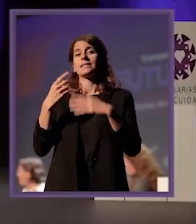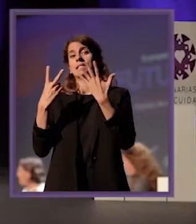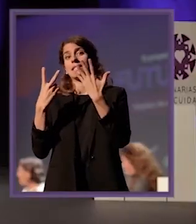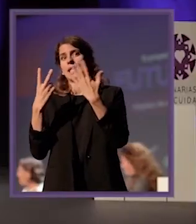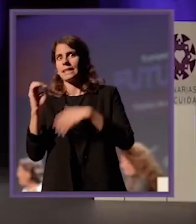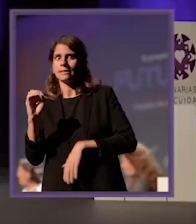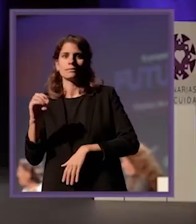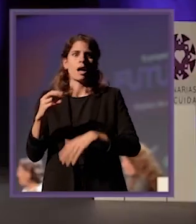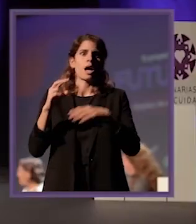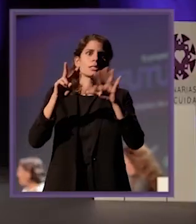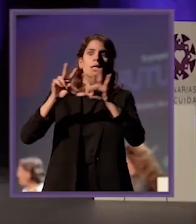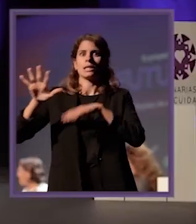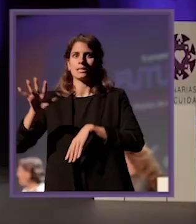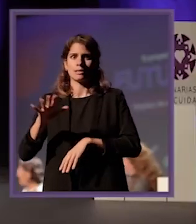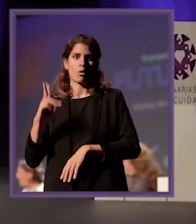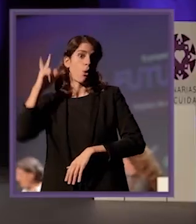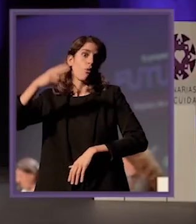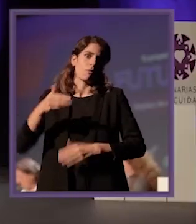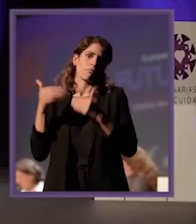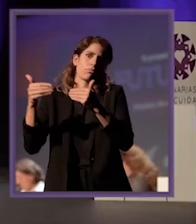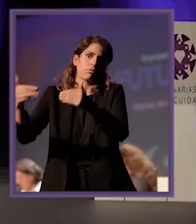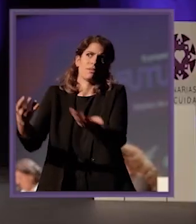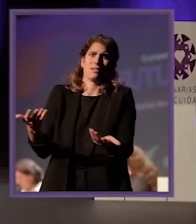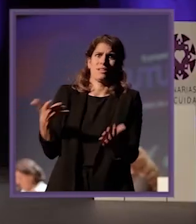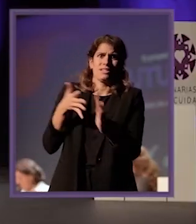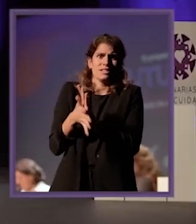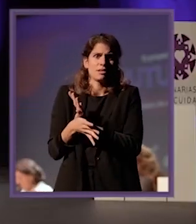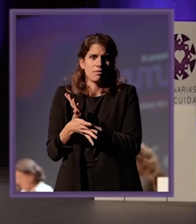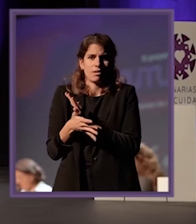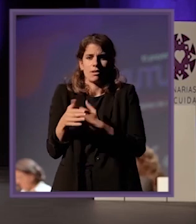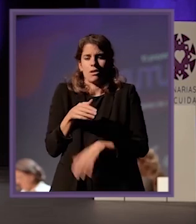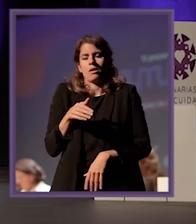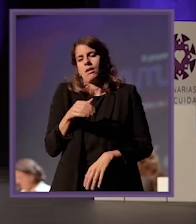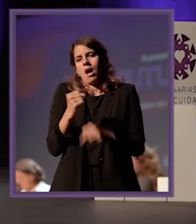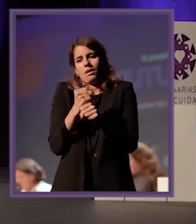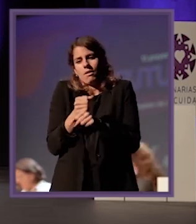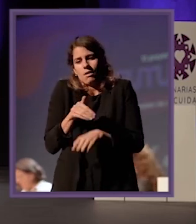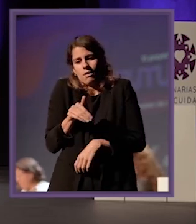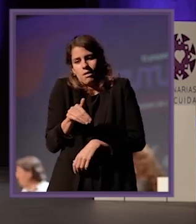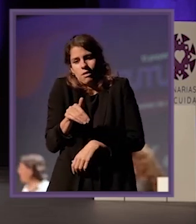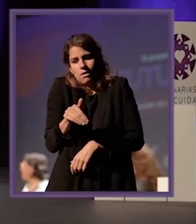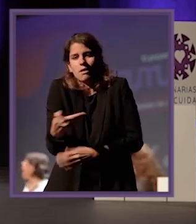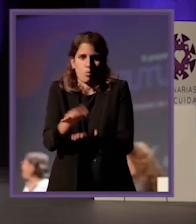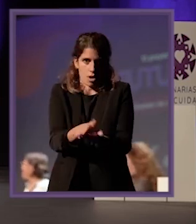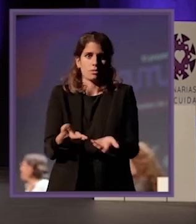pues iremos a trabajar con un pie en la tumba, pues, discúlpenme el